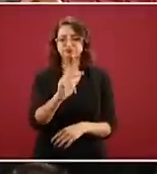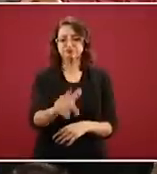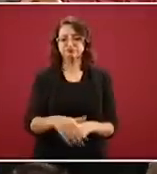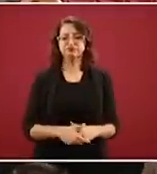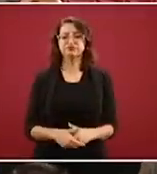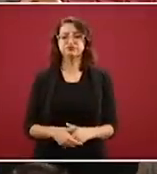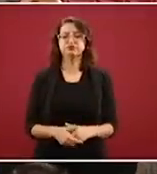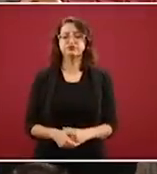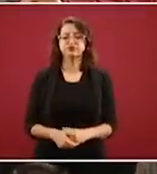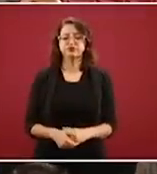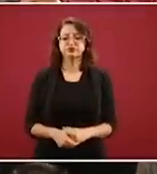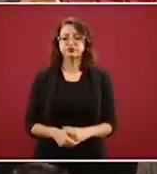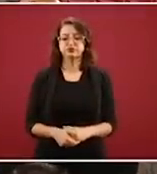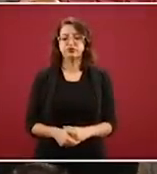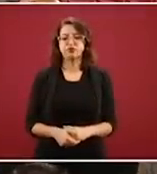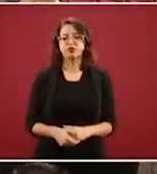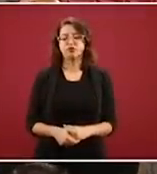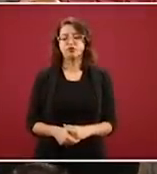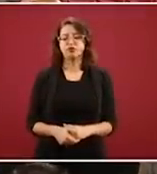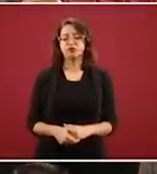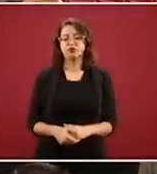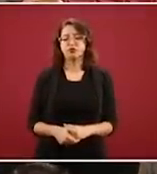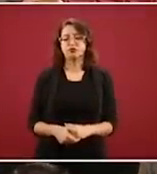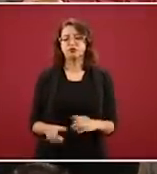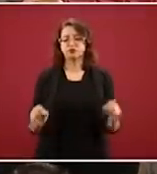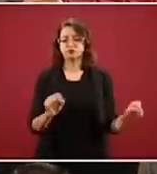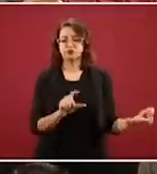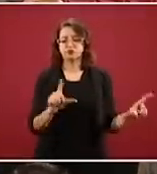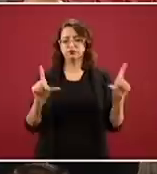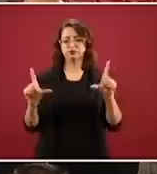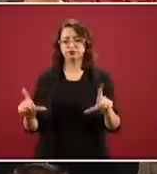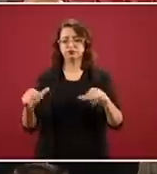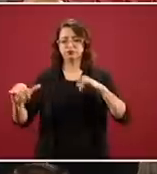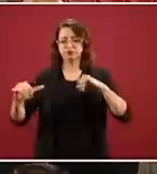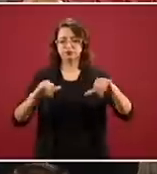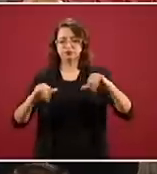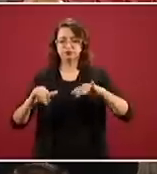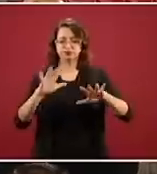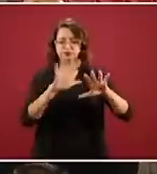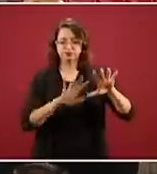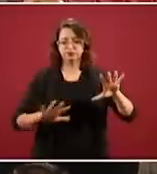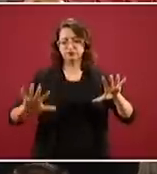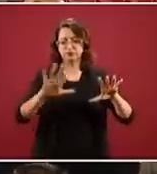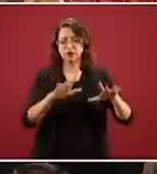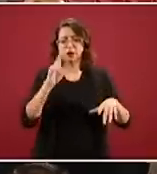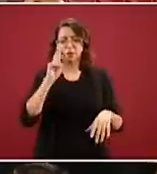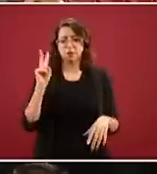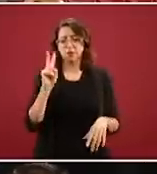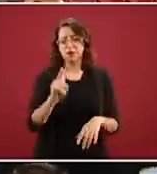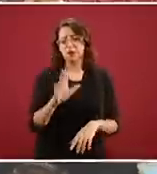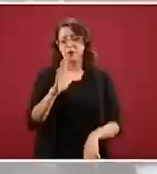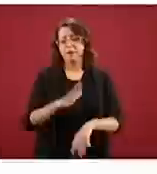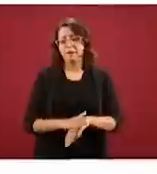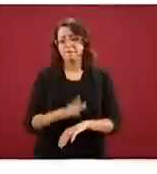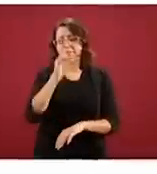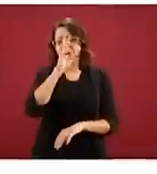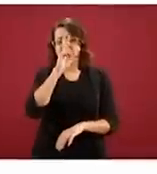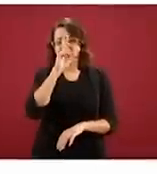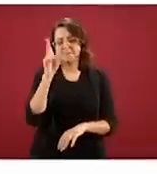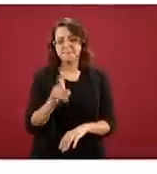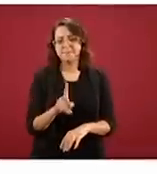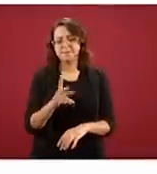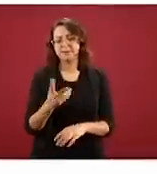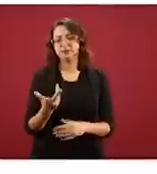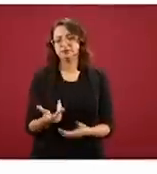Adelante. Aquí está el mapa de calor, la concentración está aquí en